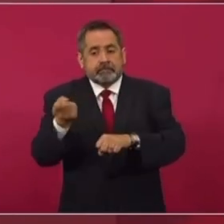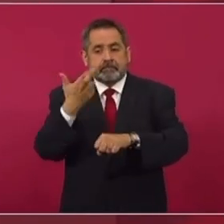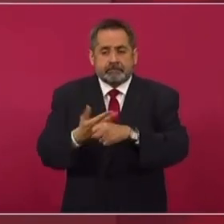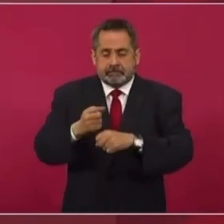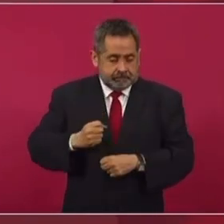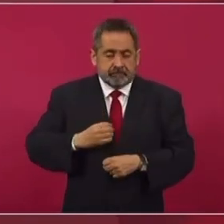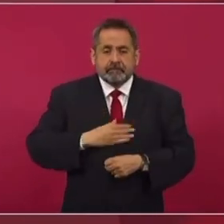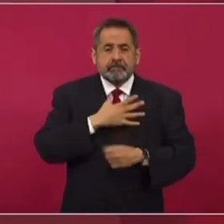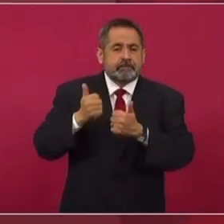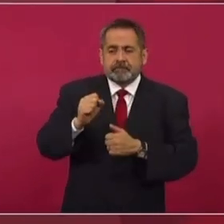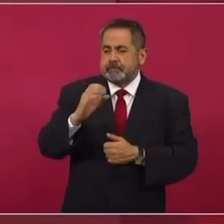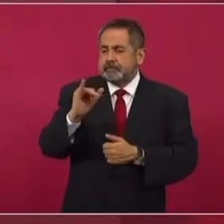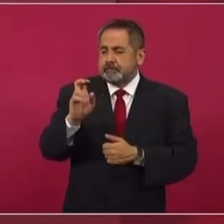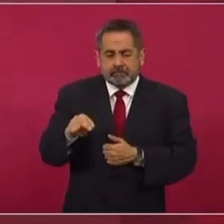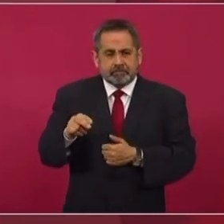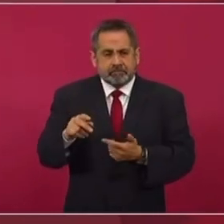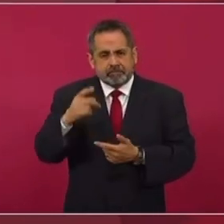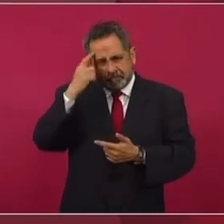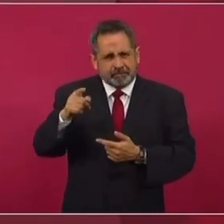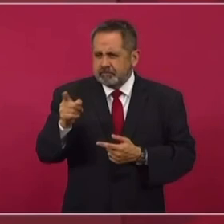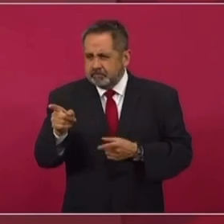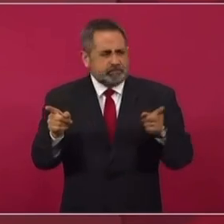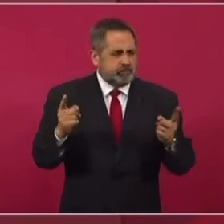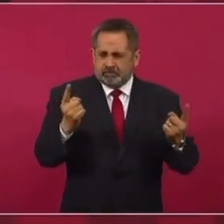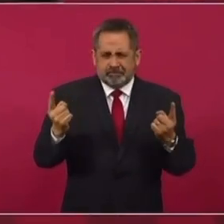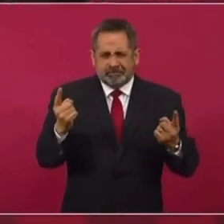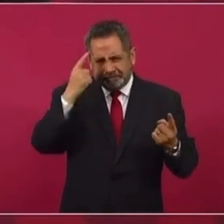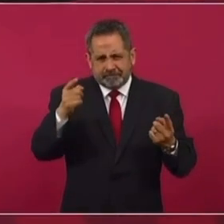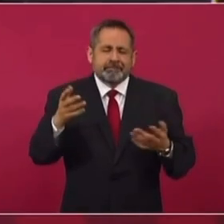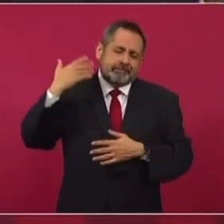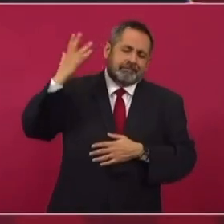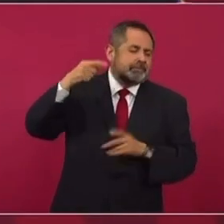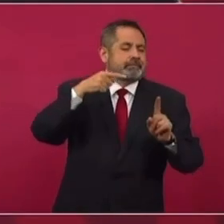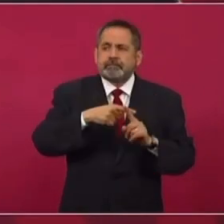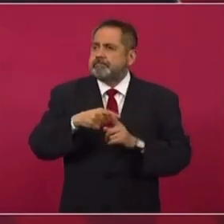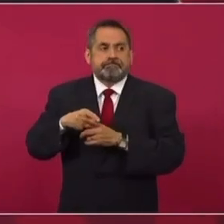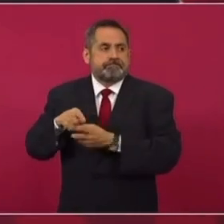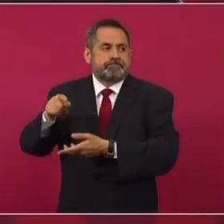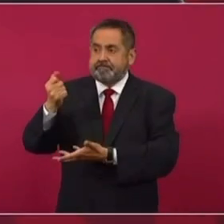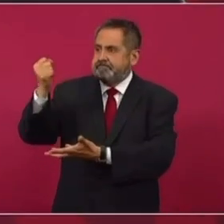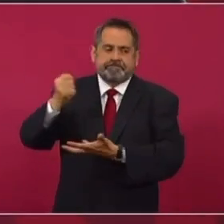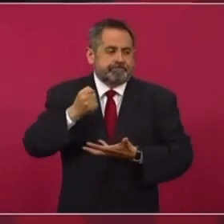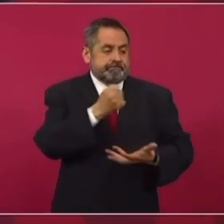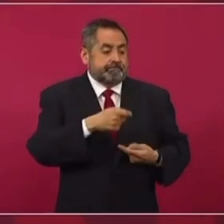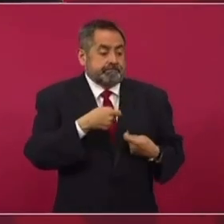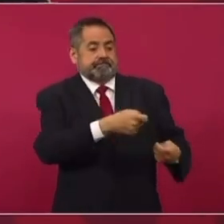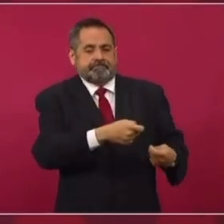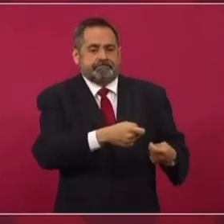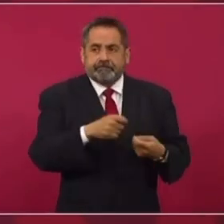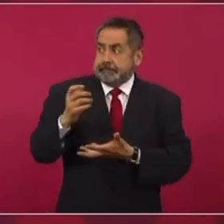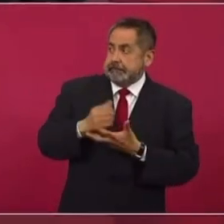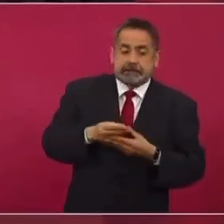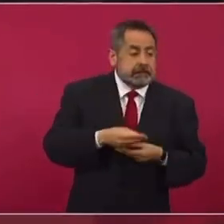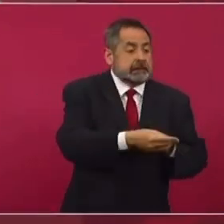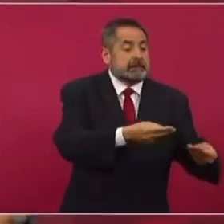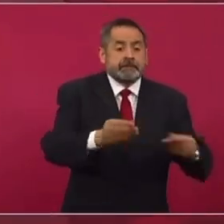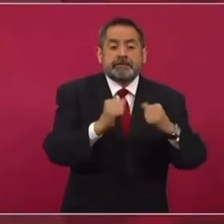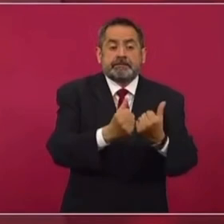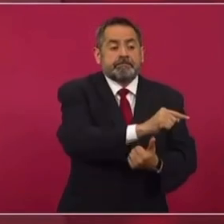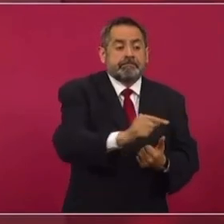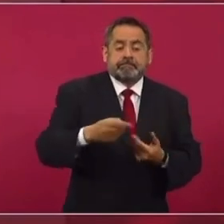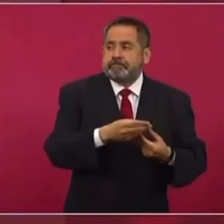Bienestar. ¿Para qué el instituto? Pues era para entregarle dinero, ¿sí?, a las llamadas organizaciones no